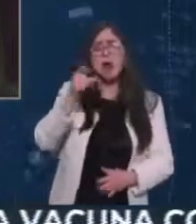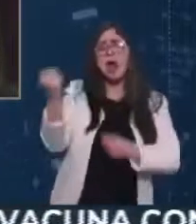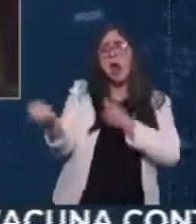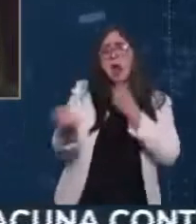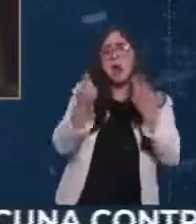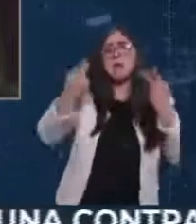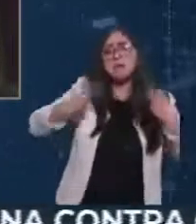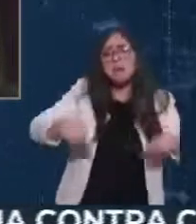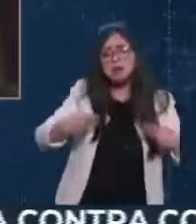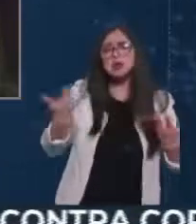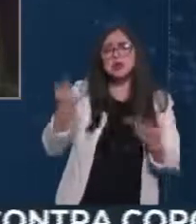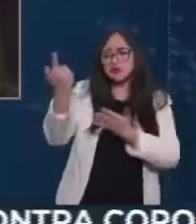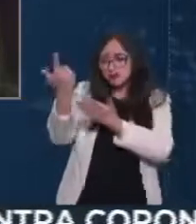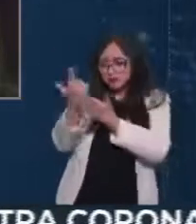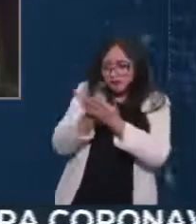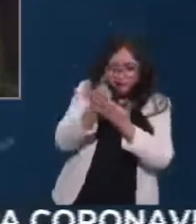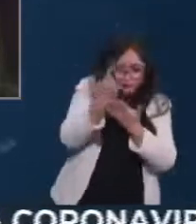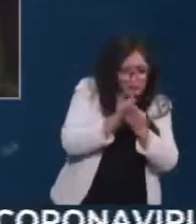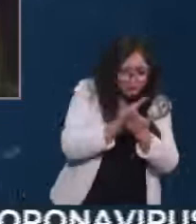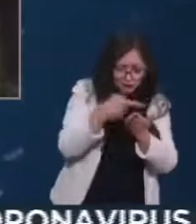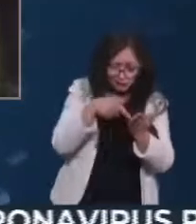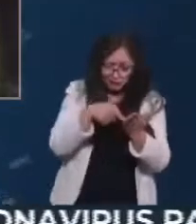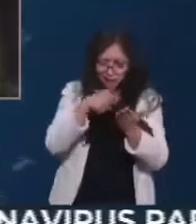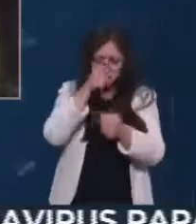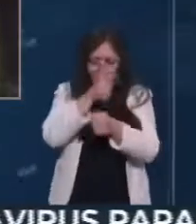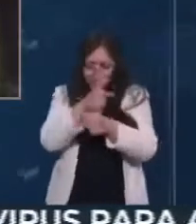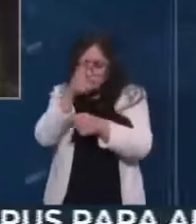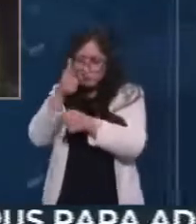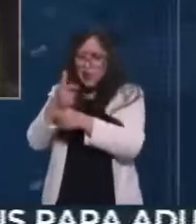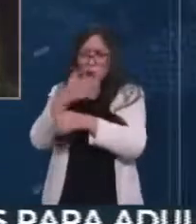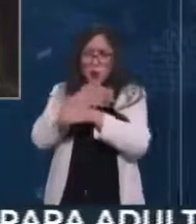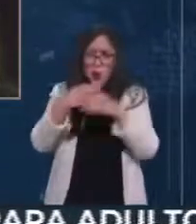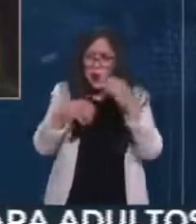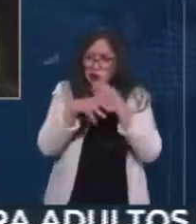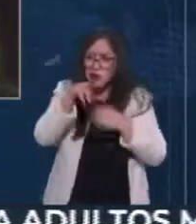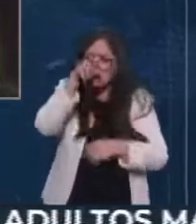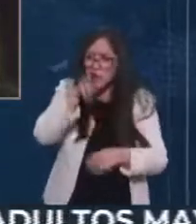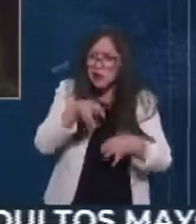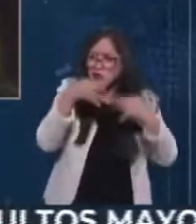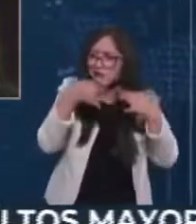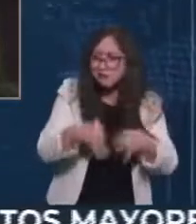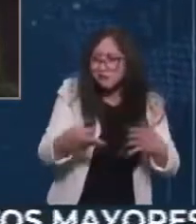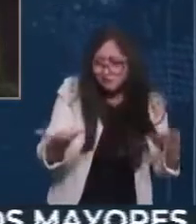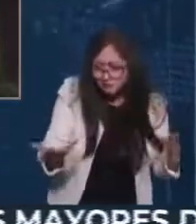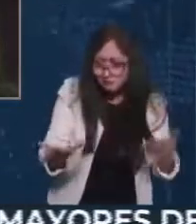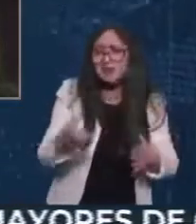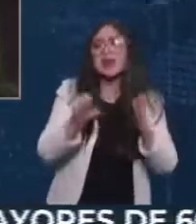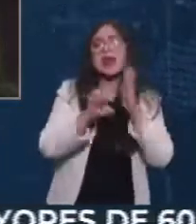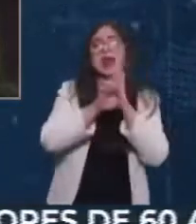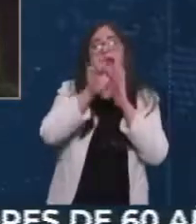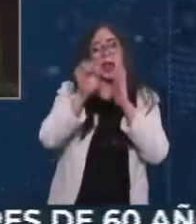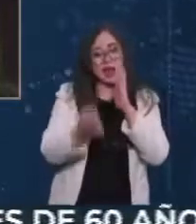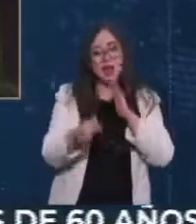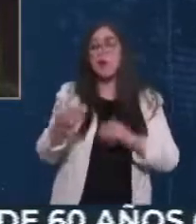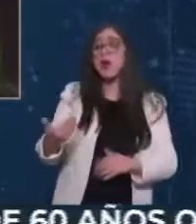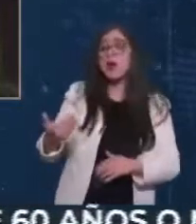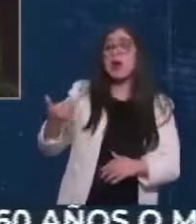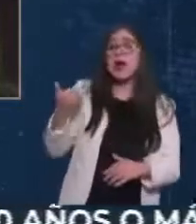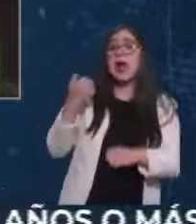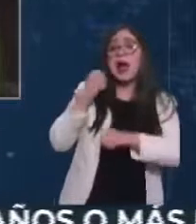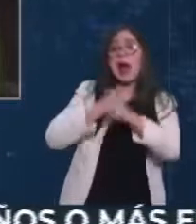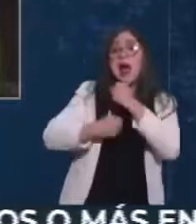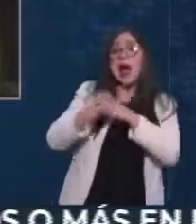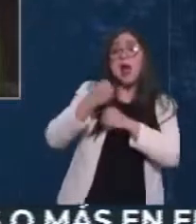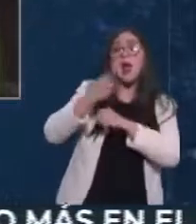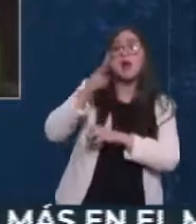auditor pues vio cosas que no necesariamente son. Ahora, también hay que recordar que son de 2019, el primer año de la administración, con